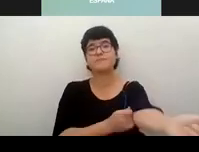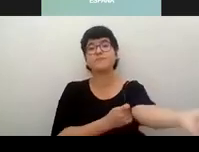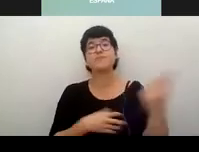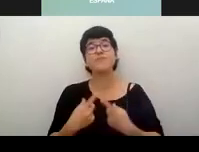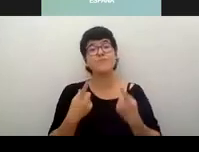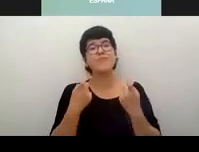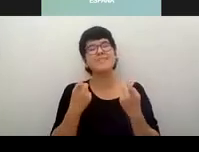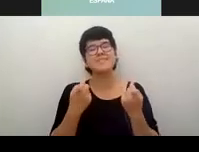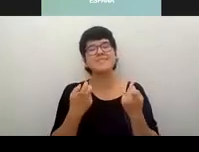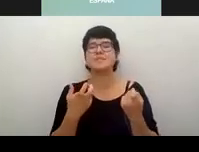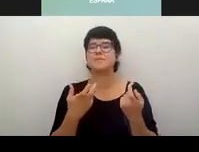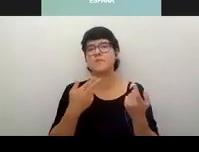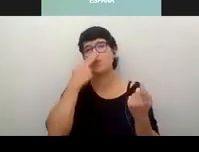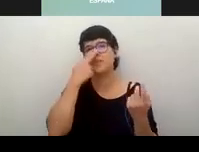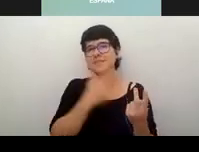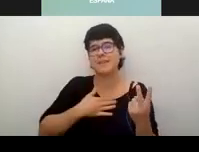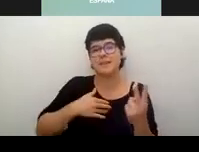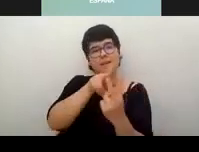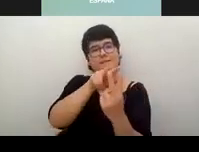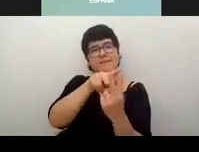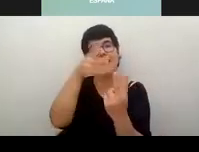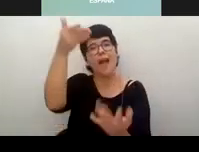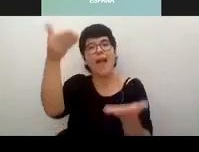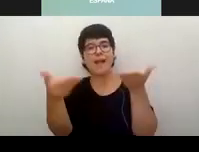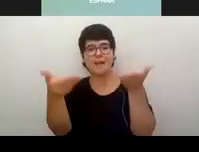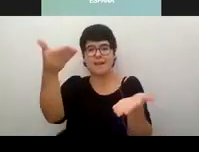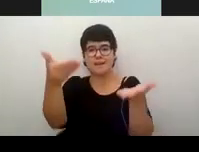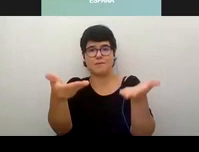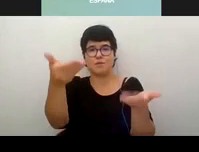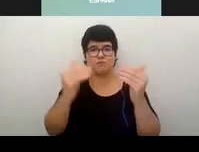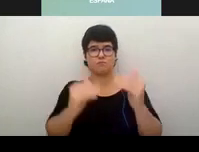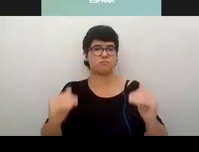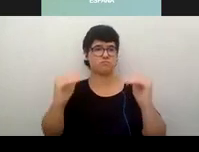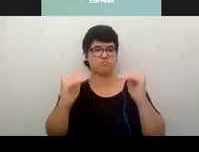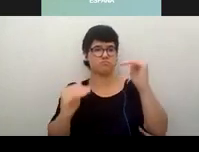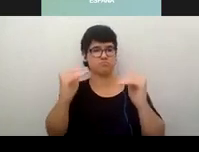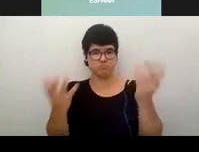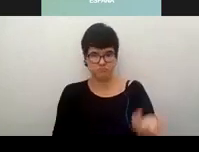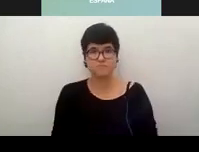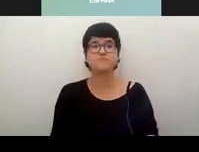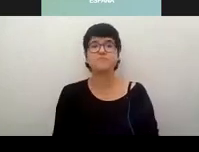entre tipo bacteroidetes y tipo firmicutes para, entre